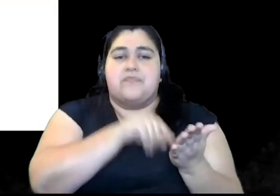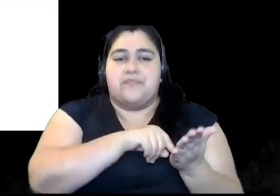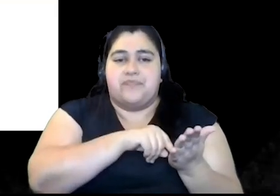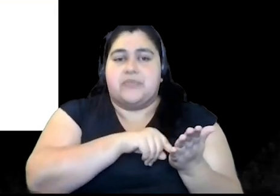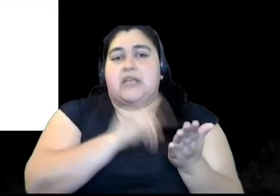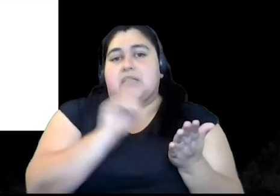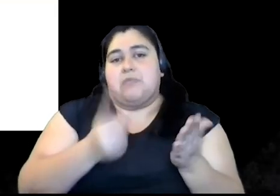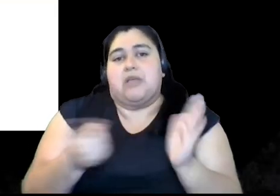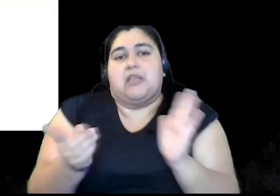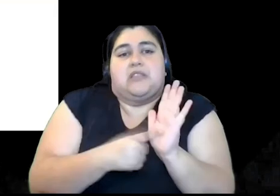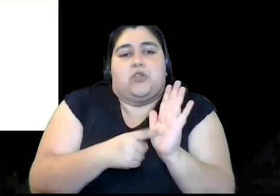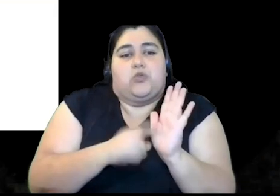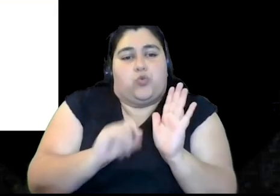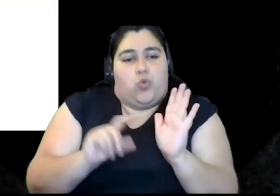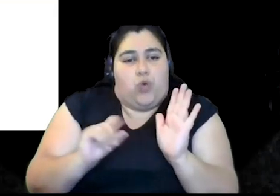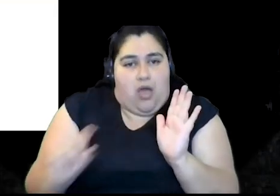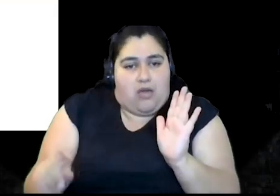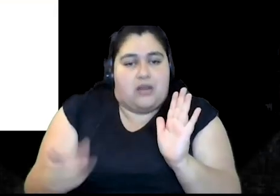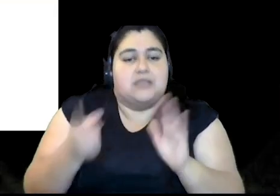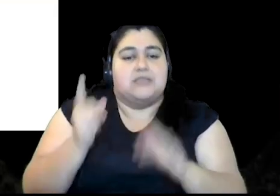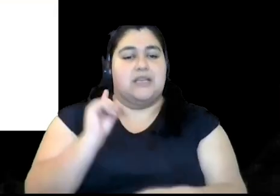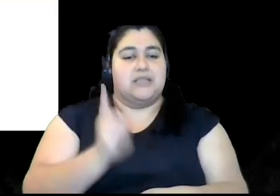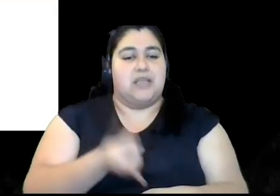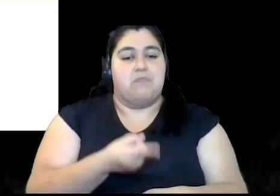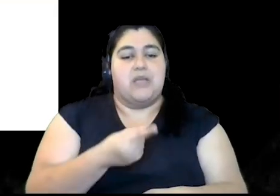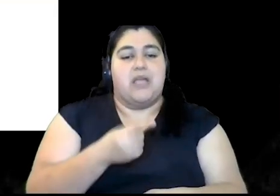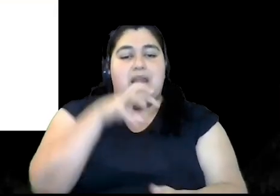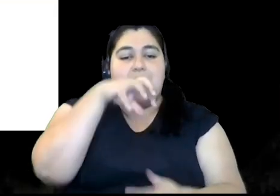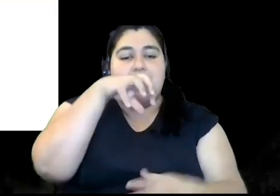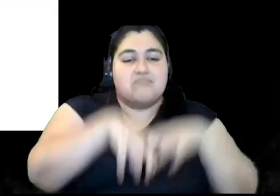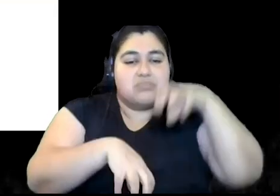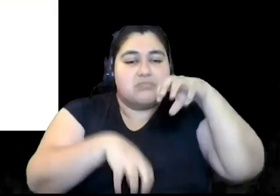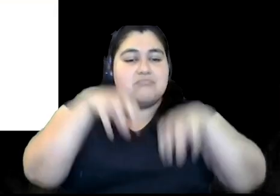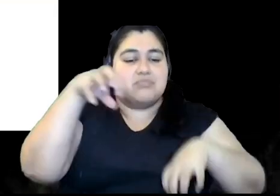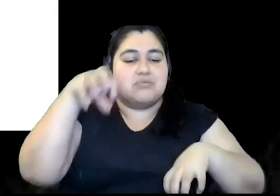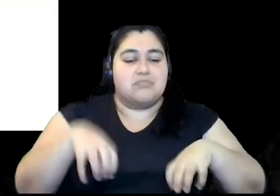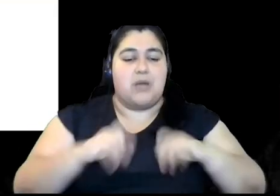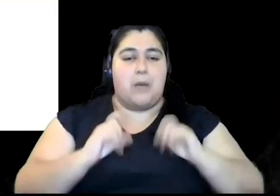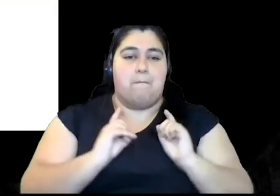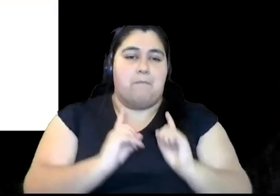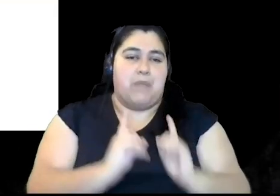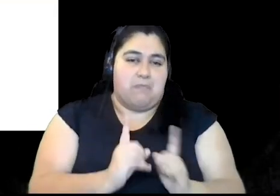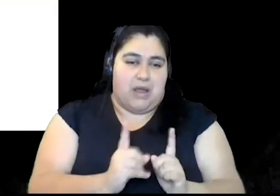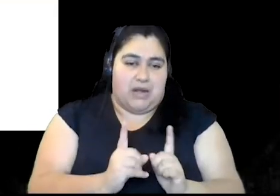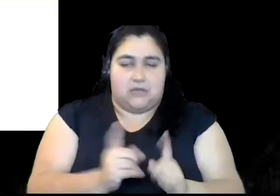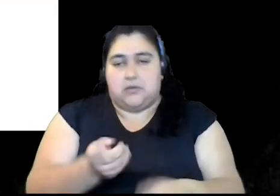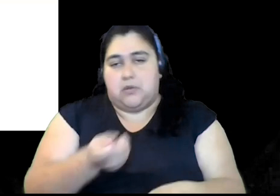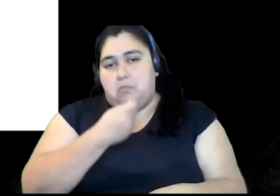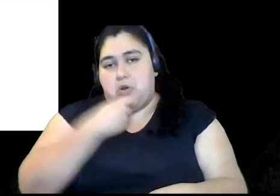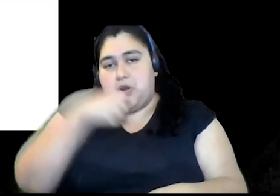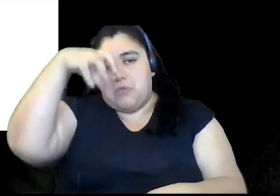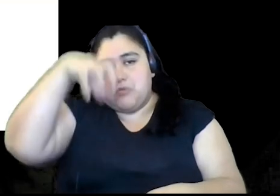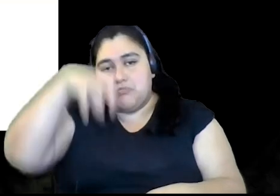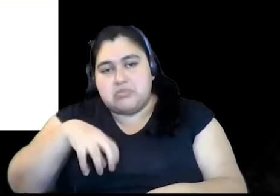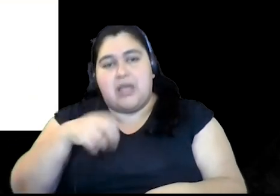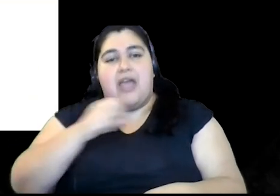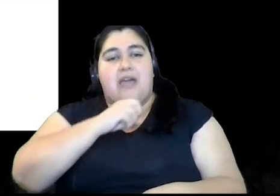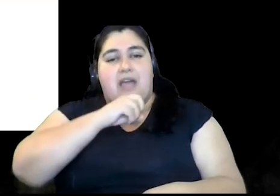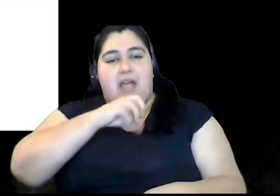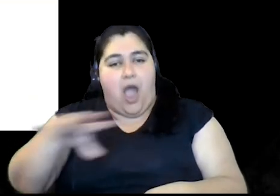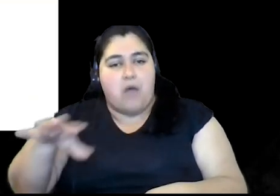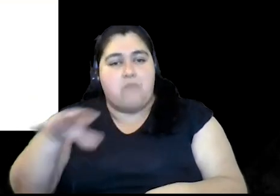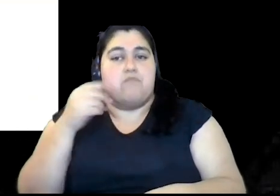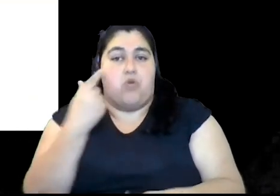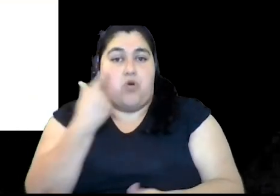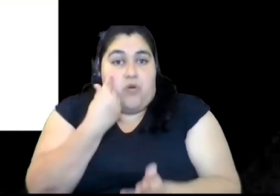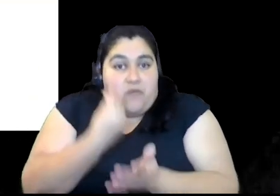sus titulares y los establecimientos permanentes, por ejemplo, un establecimiento agropecuario que pertenezca a un